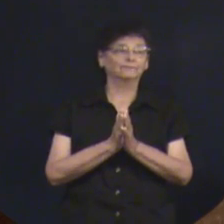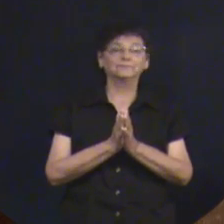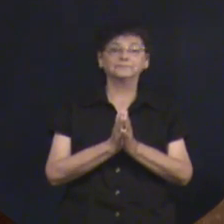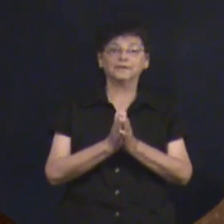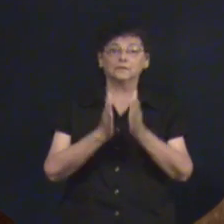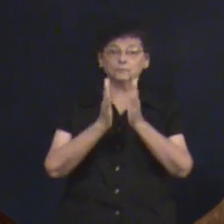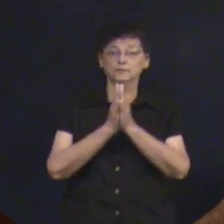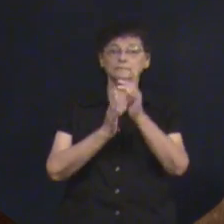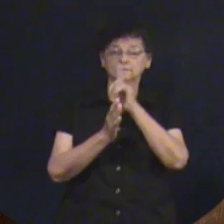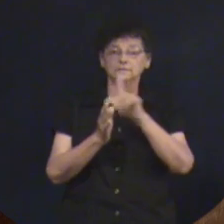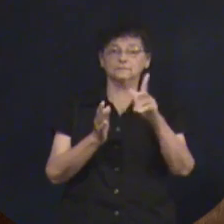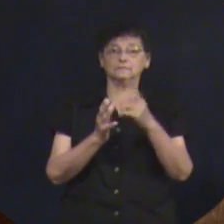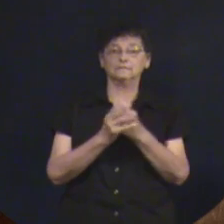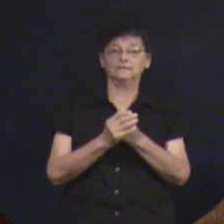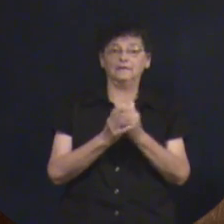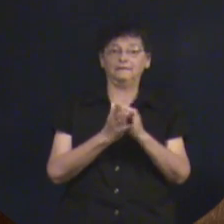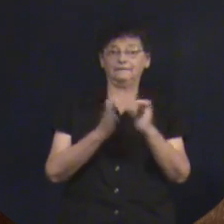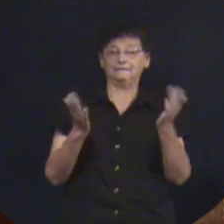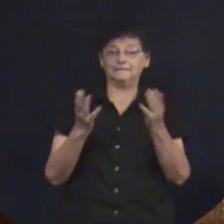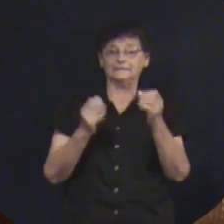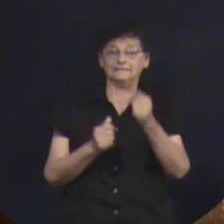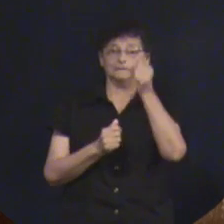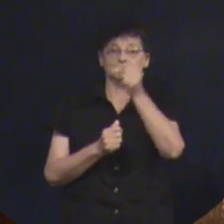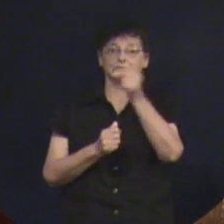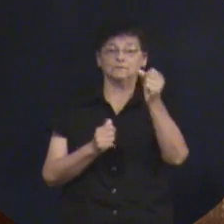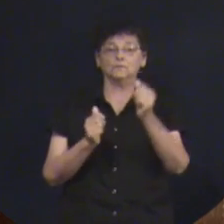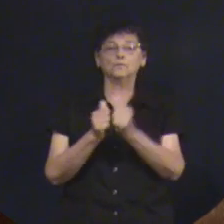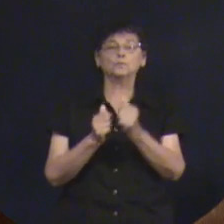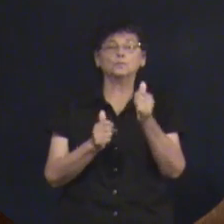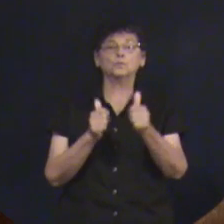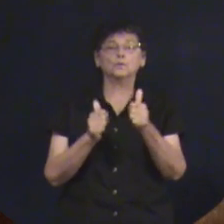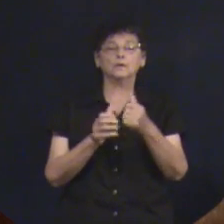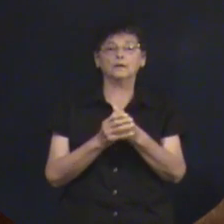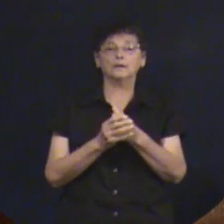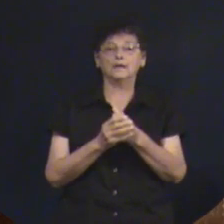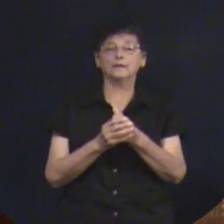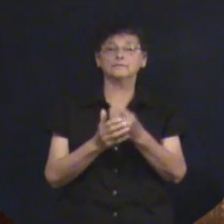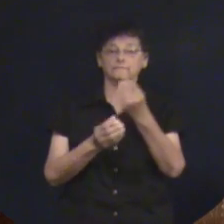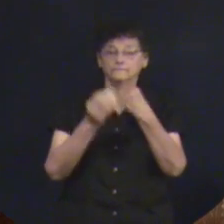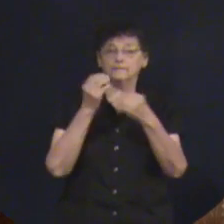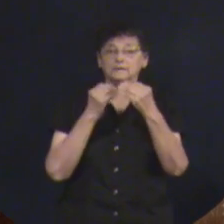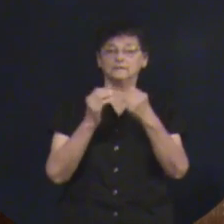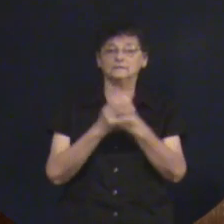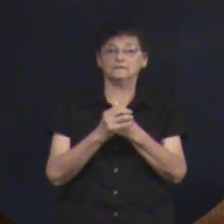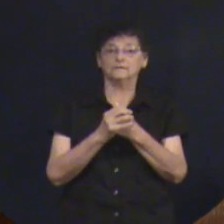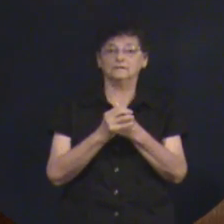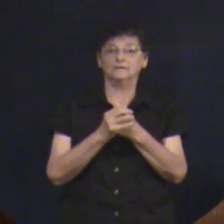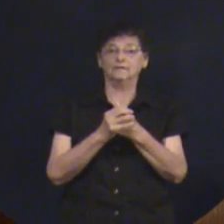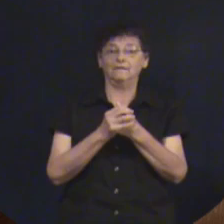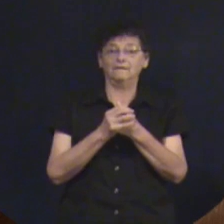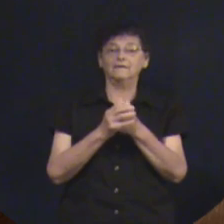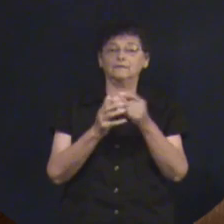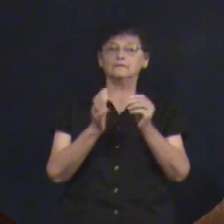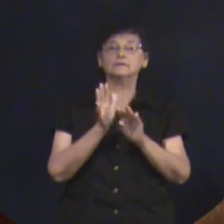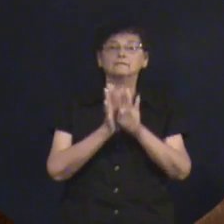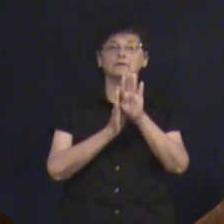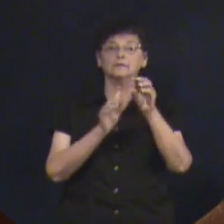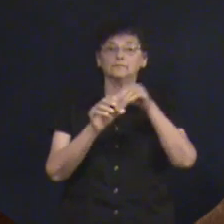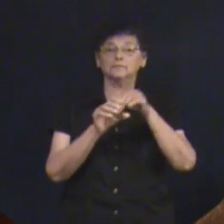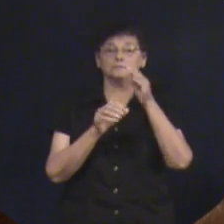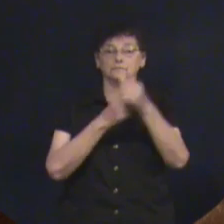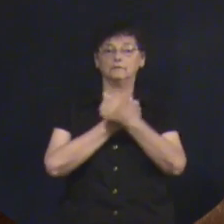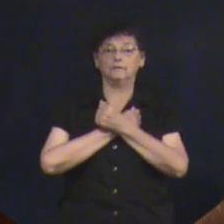Te rogamos, Señor, que este sacramento con que nos has alimentado nos haga crecer en tu